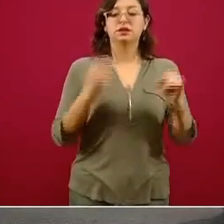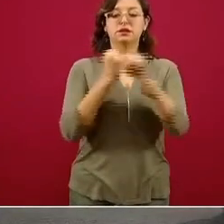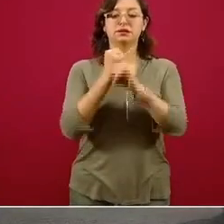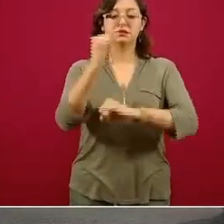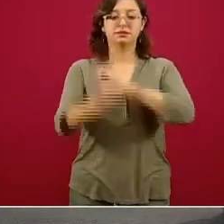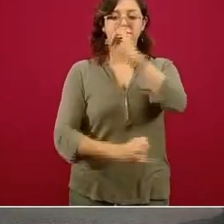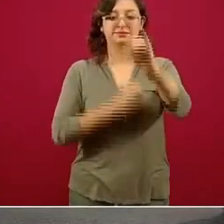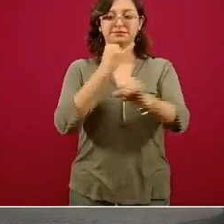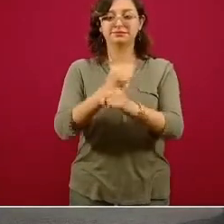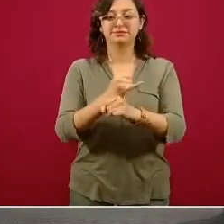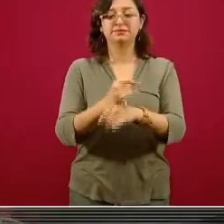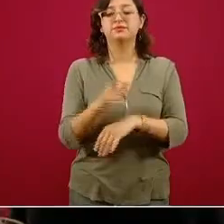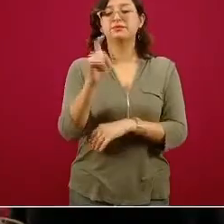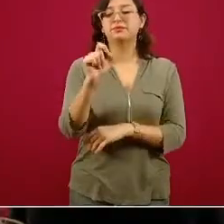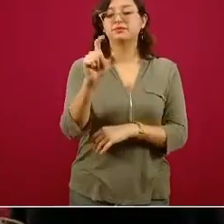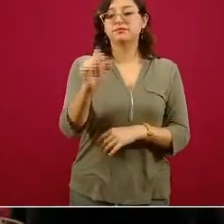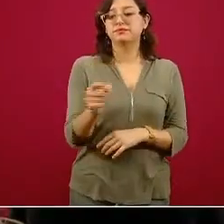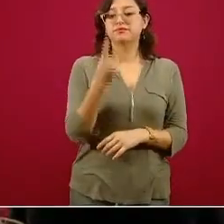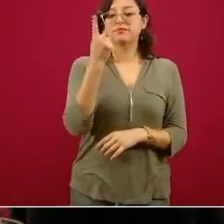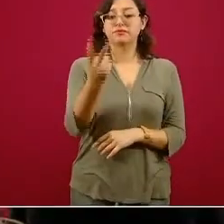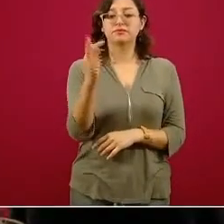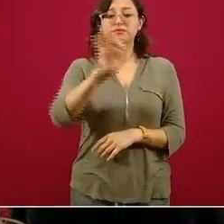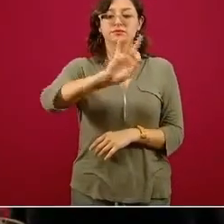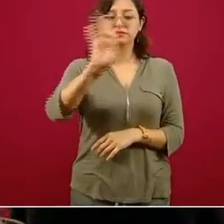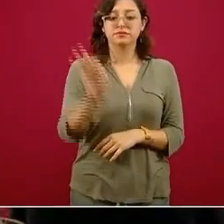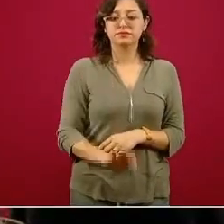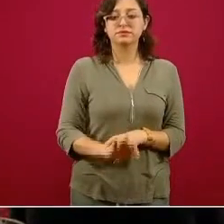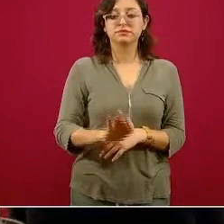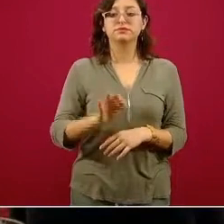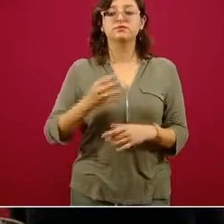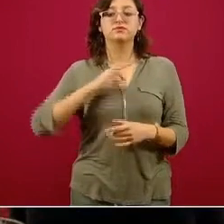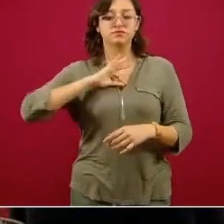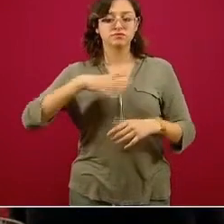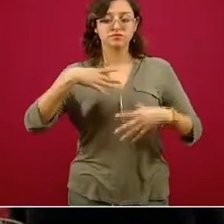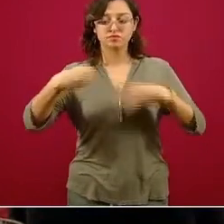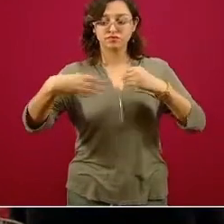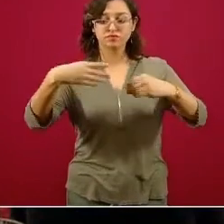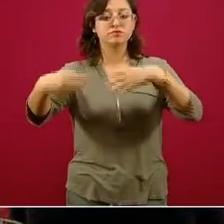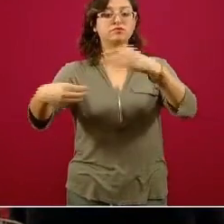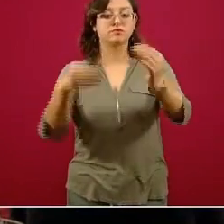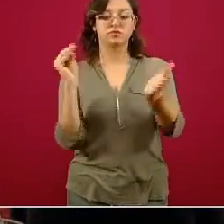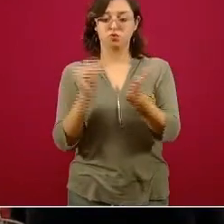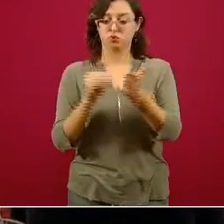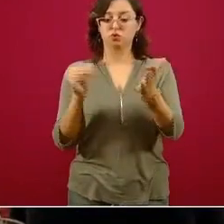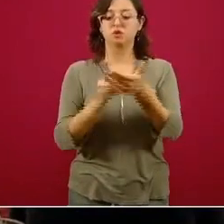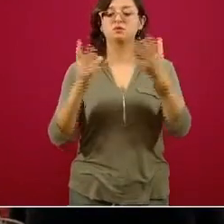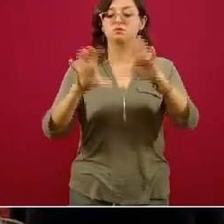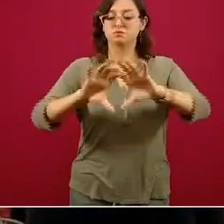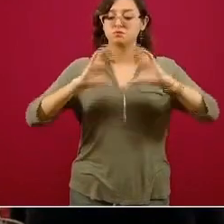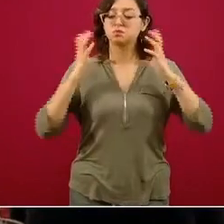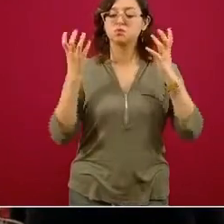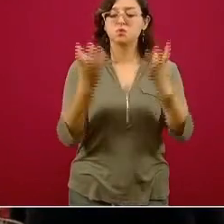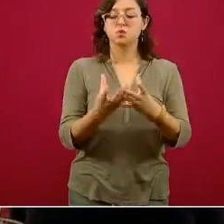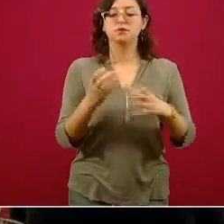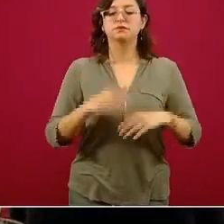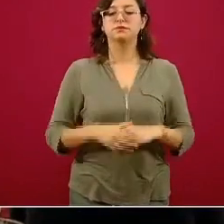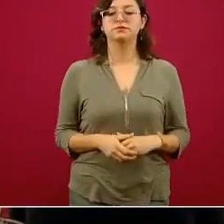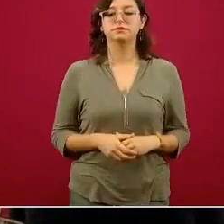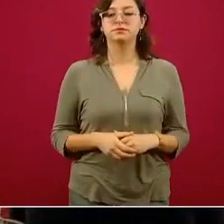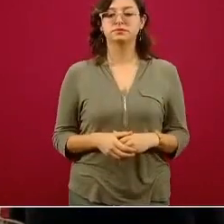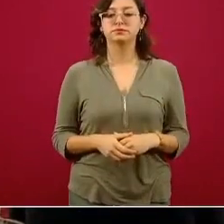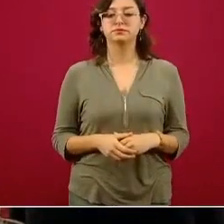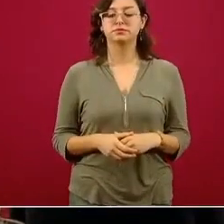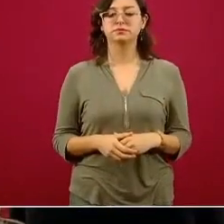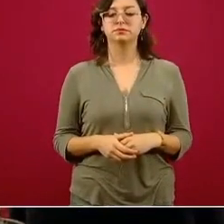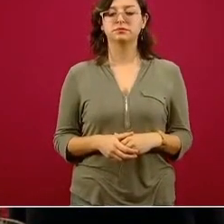internacional. 22% es la pandemia activa en el mundo. Vemos otro punto porcentual que se reduce